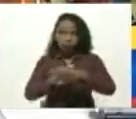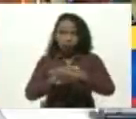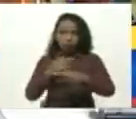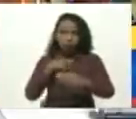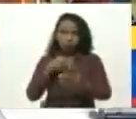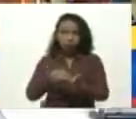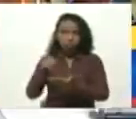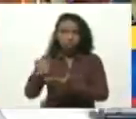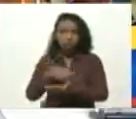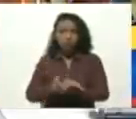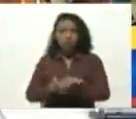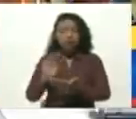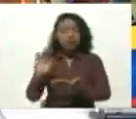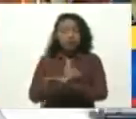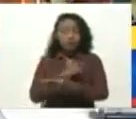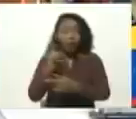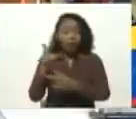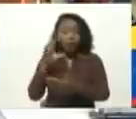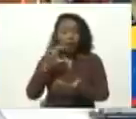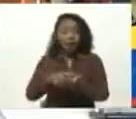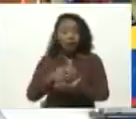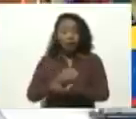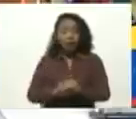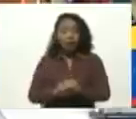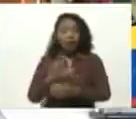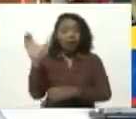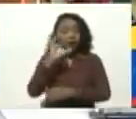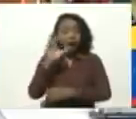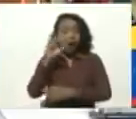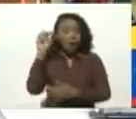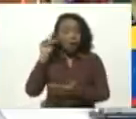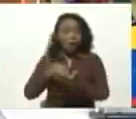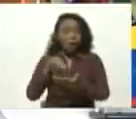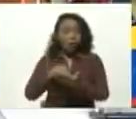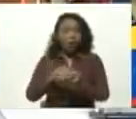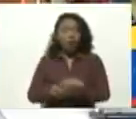perdón, me brinqué. Si quitamos estos estados, Caracas, Miranda,